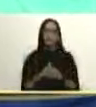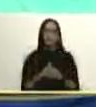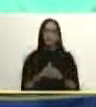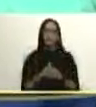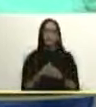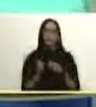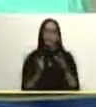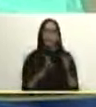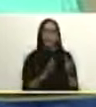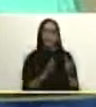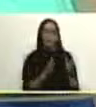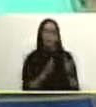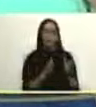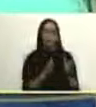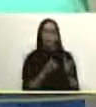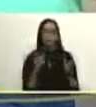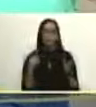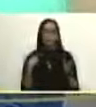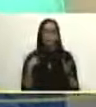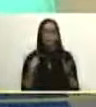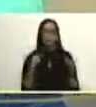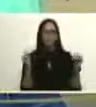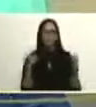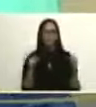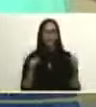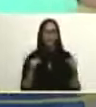eso, tenemos acá